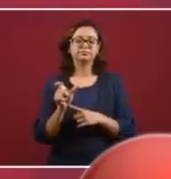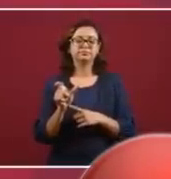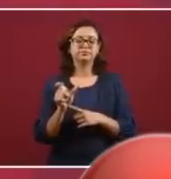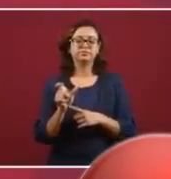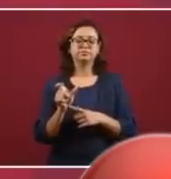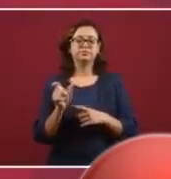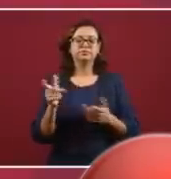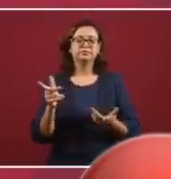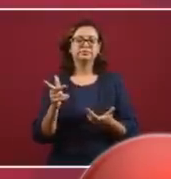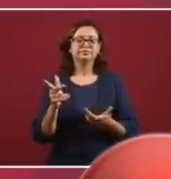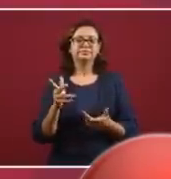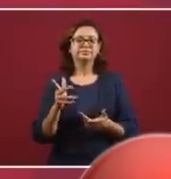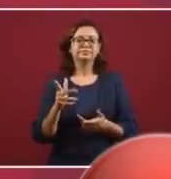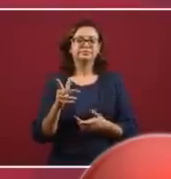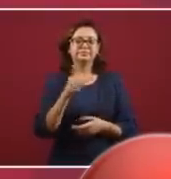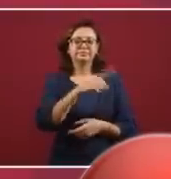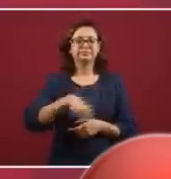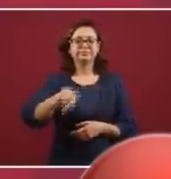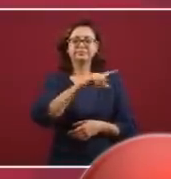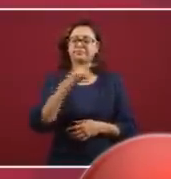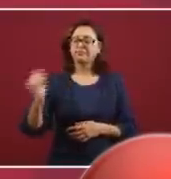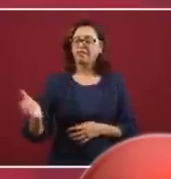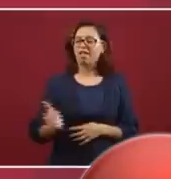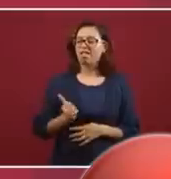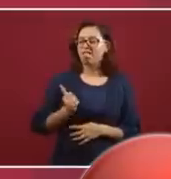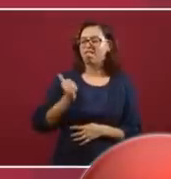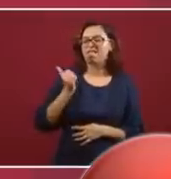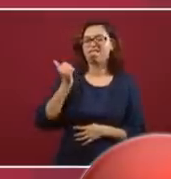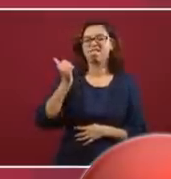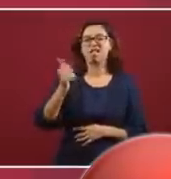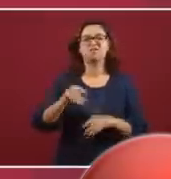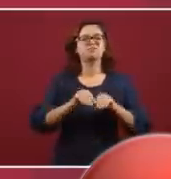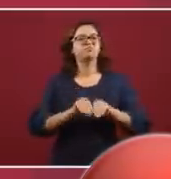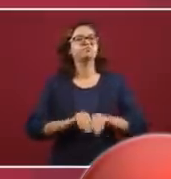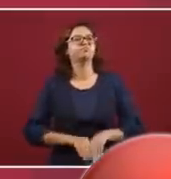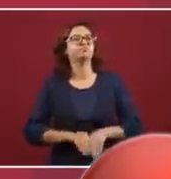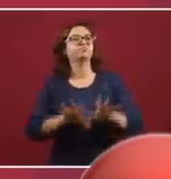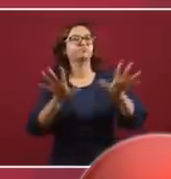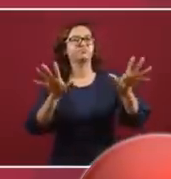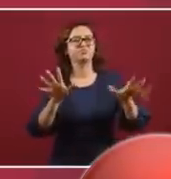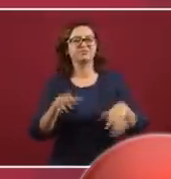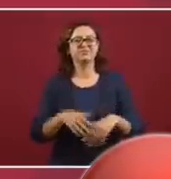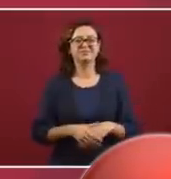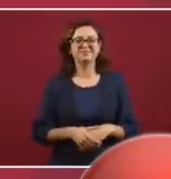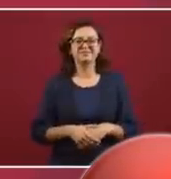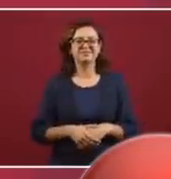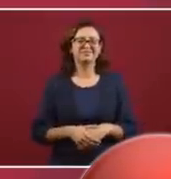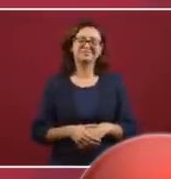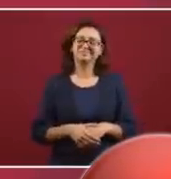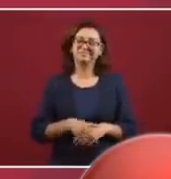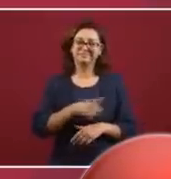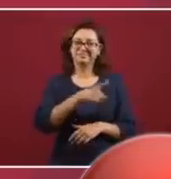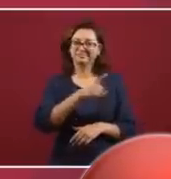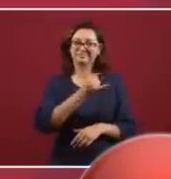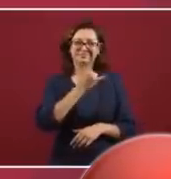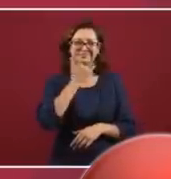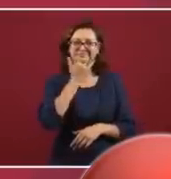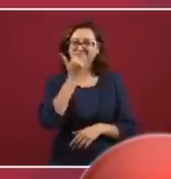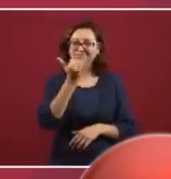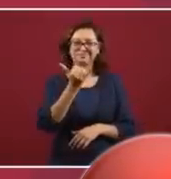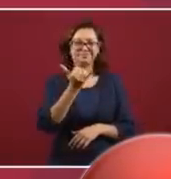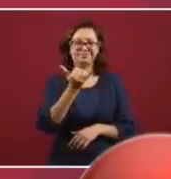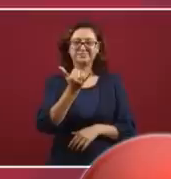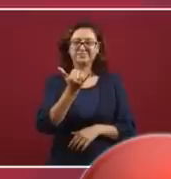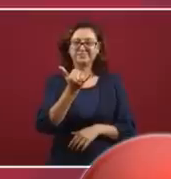de mala fe o sin el cuidado suficiente por Reforma para